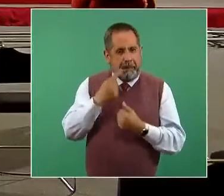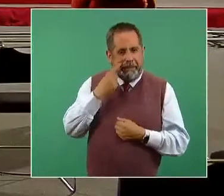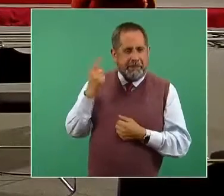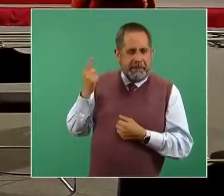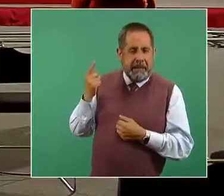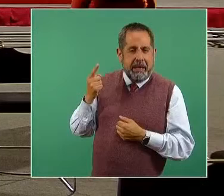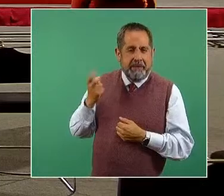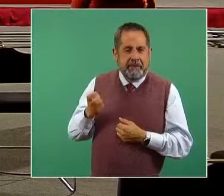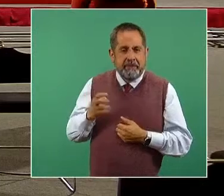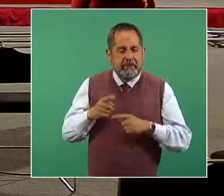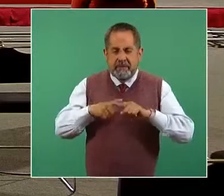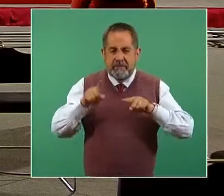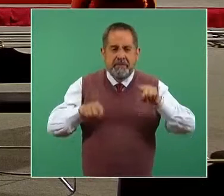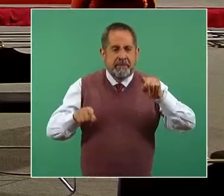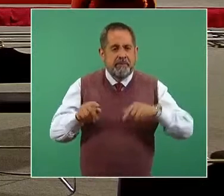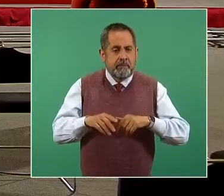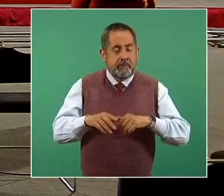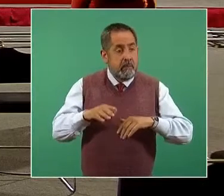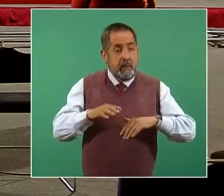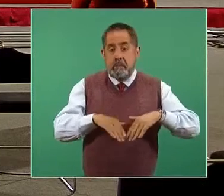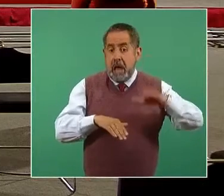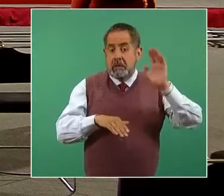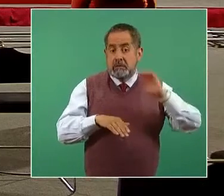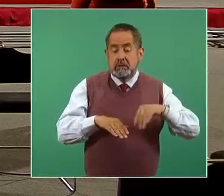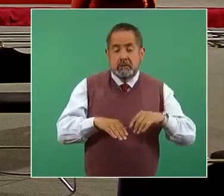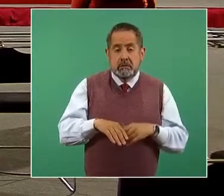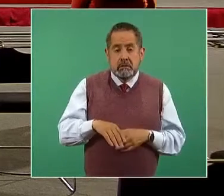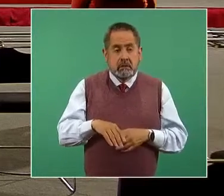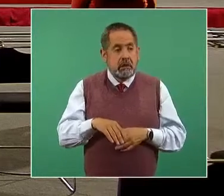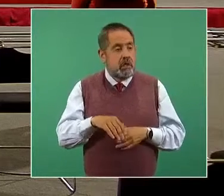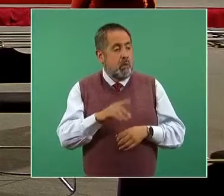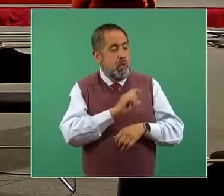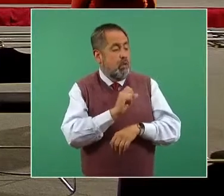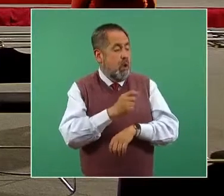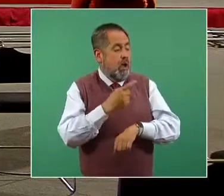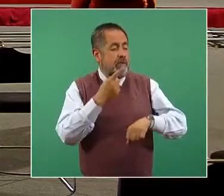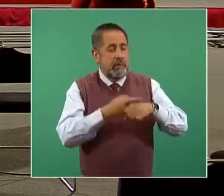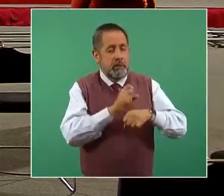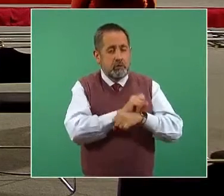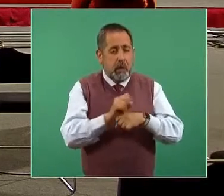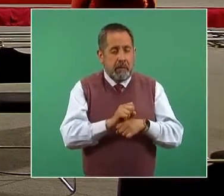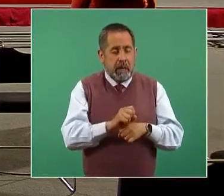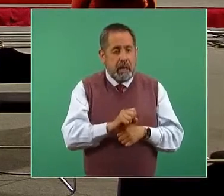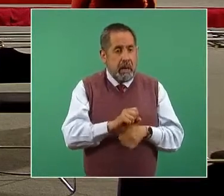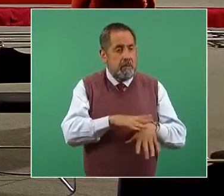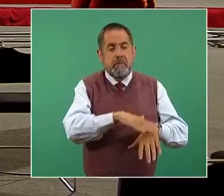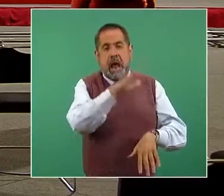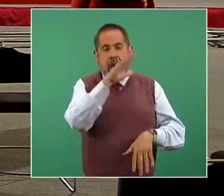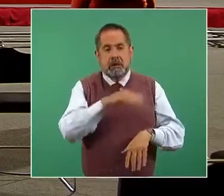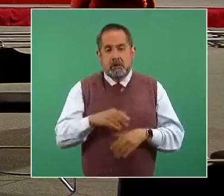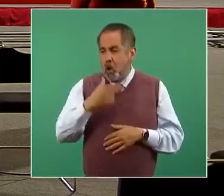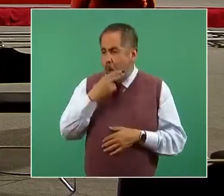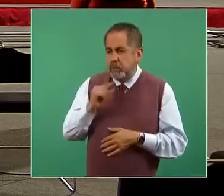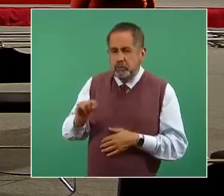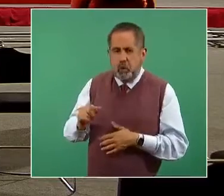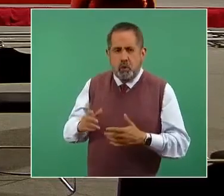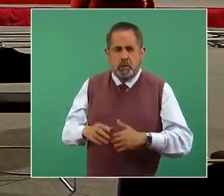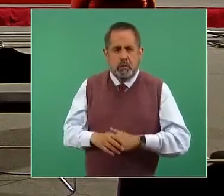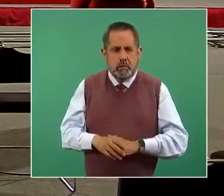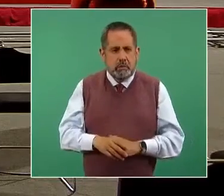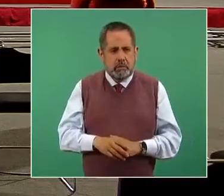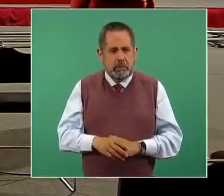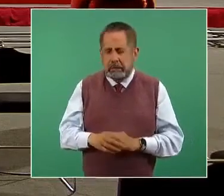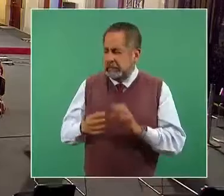distribución diferencial, incluso más grande en el caso de los ESAVIS leves. Aquí está, muchas gracias. Voy a parar, aunque nos